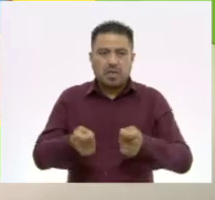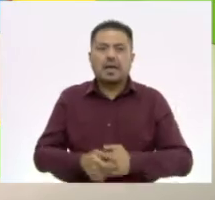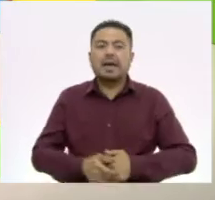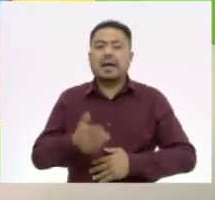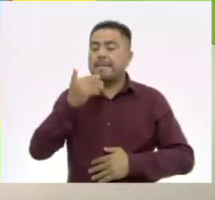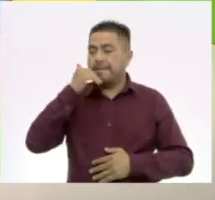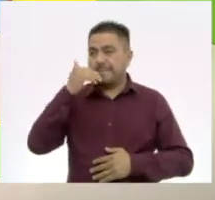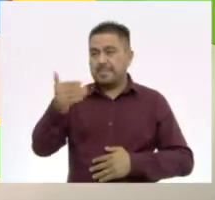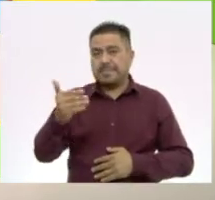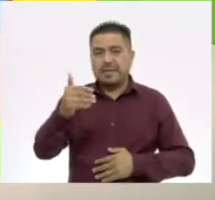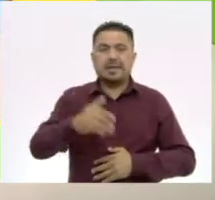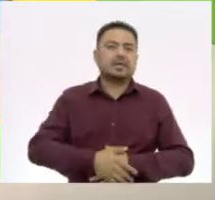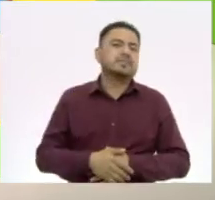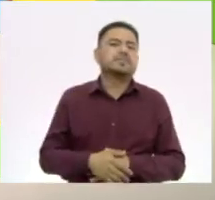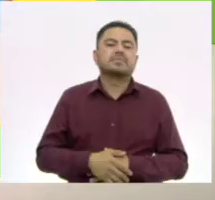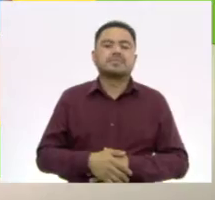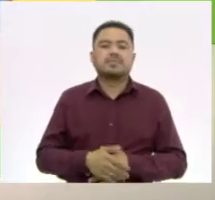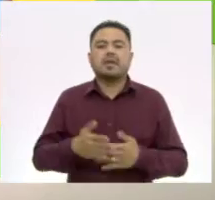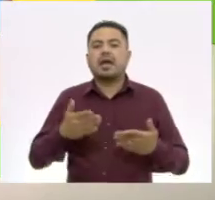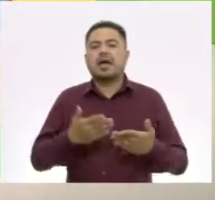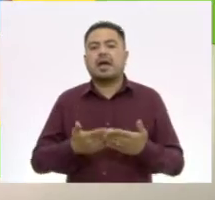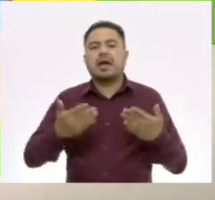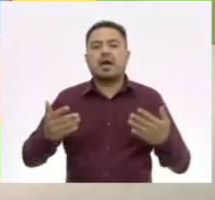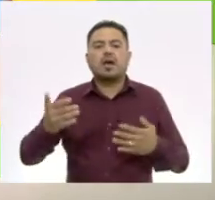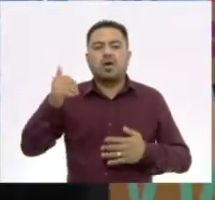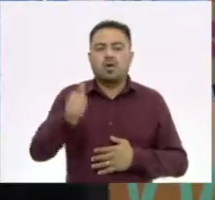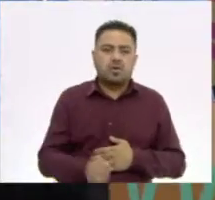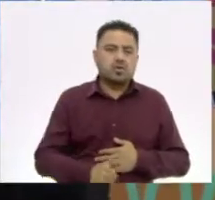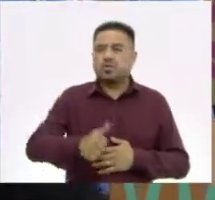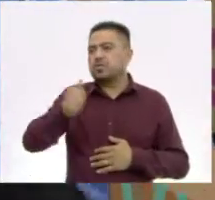bien su hogar vamos con el siguiente